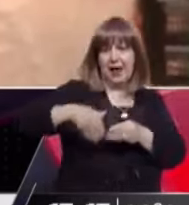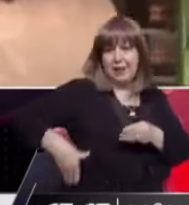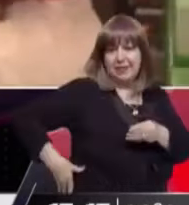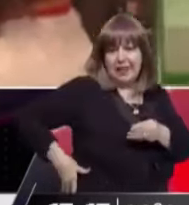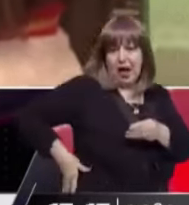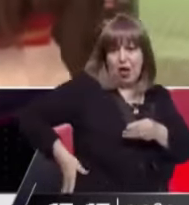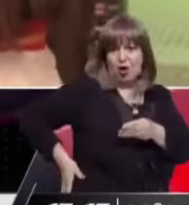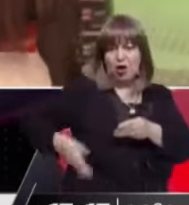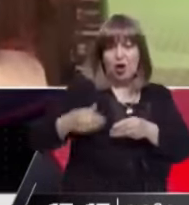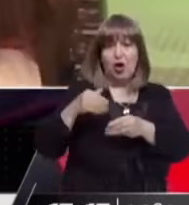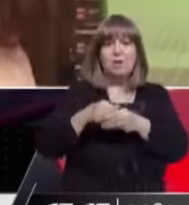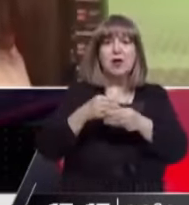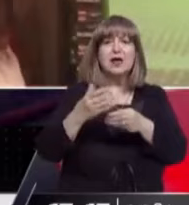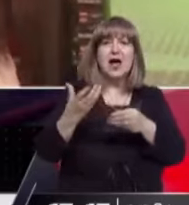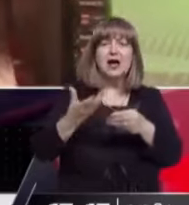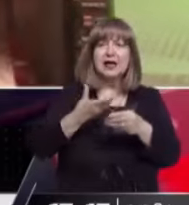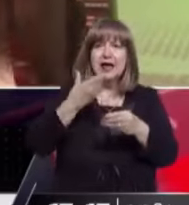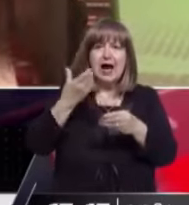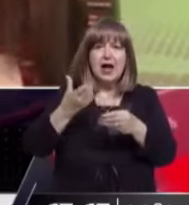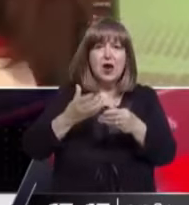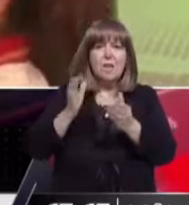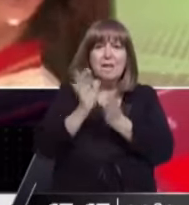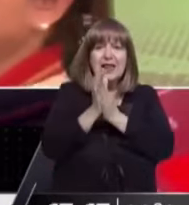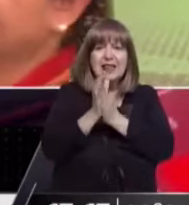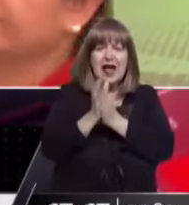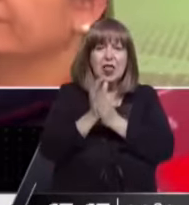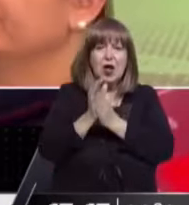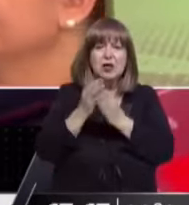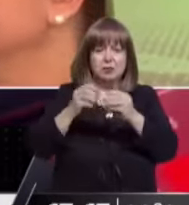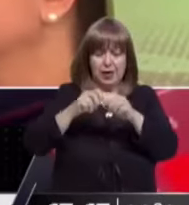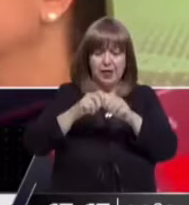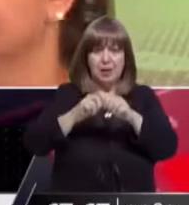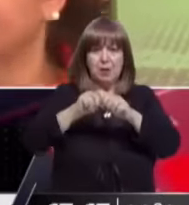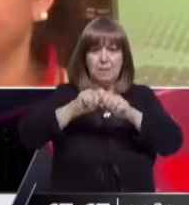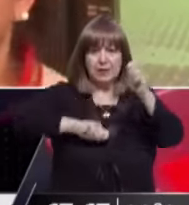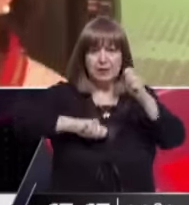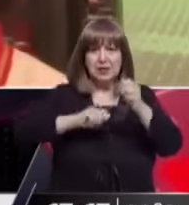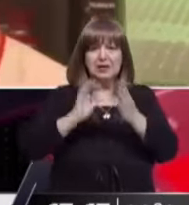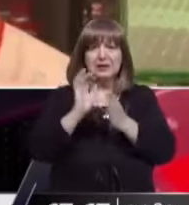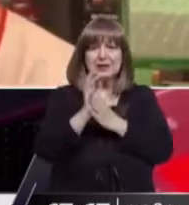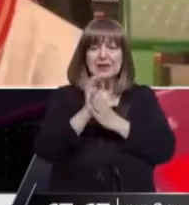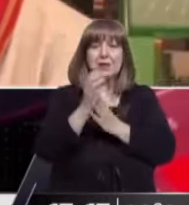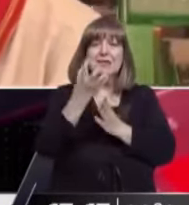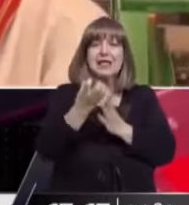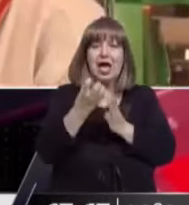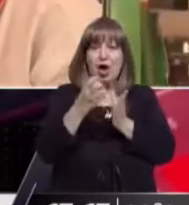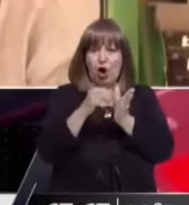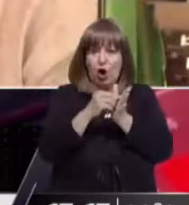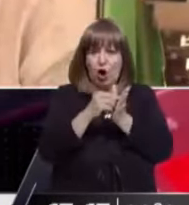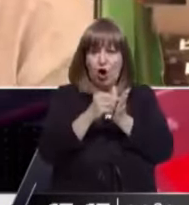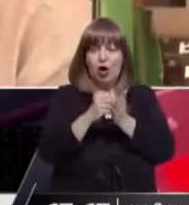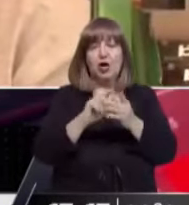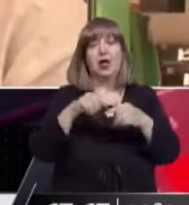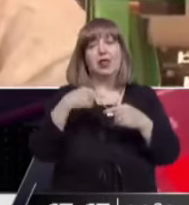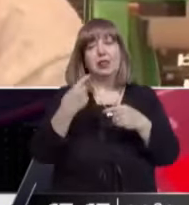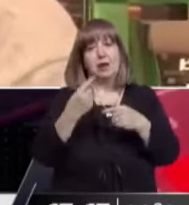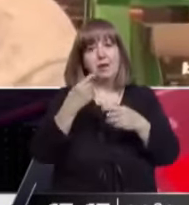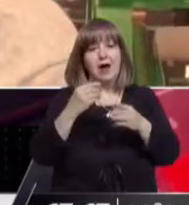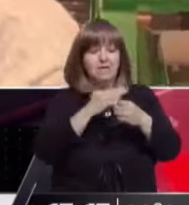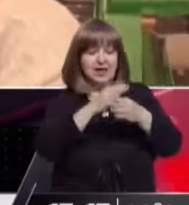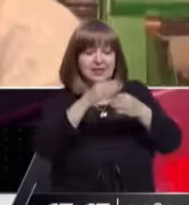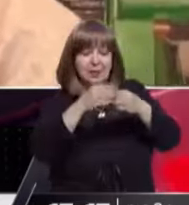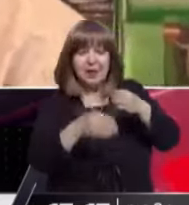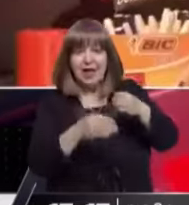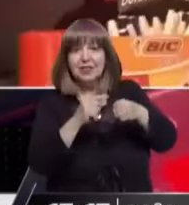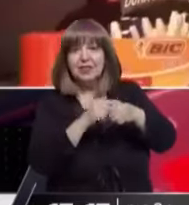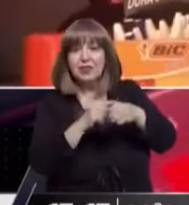del pantalón, porque allí se va a apretar y se puede romper el vacío y se va a resecar, ¿sí? También hay que ver la fecha de